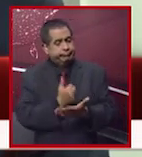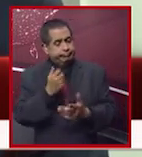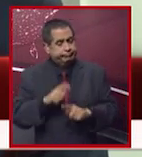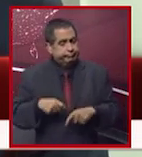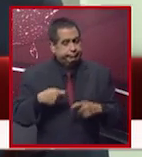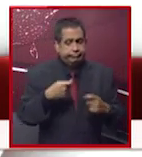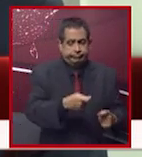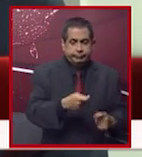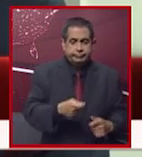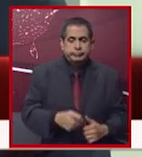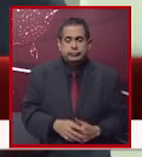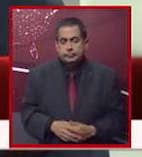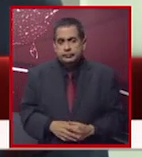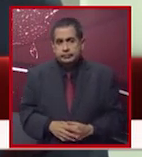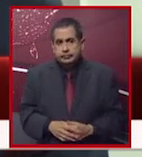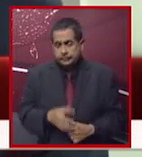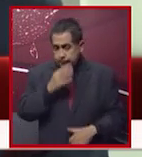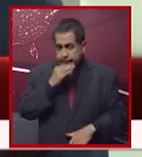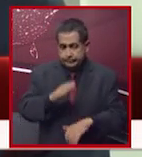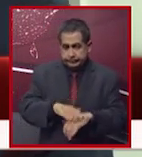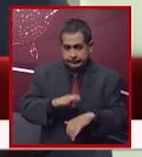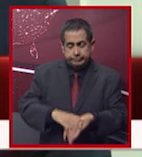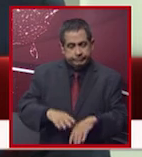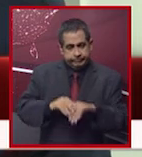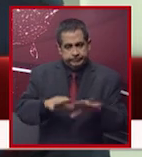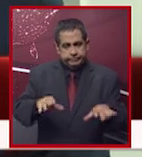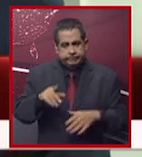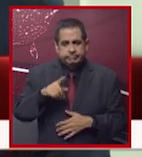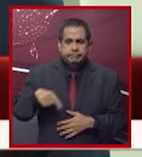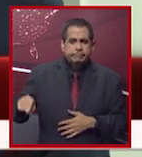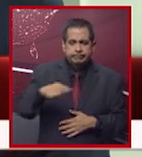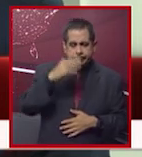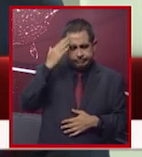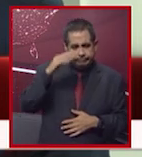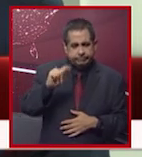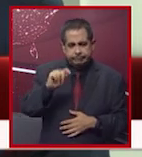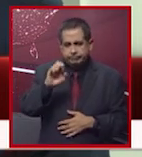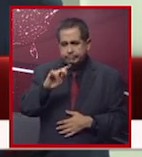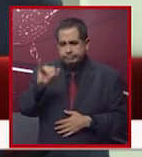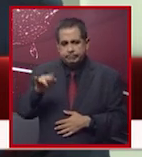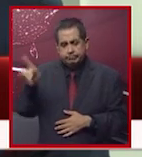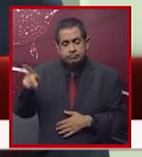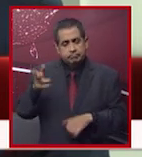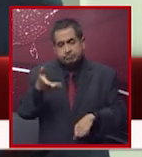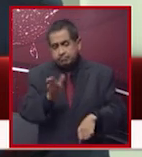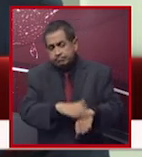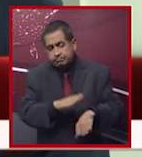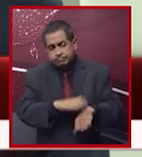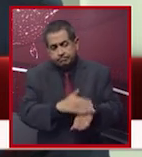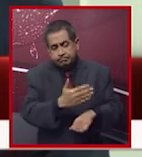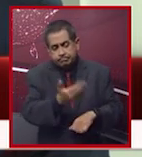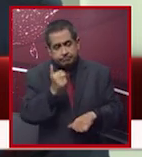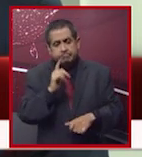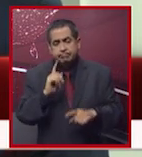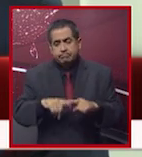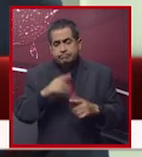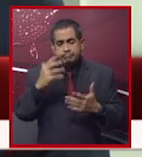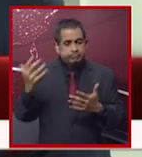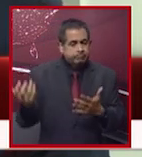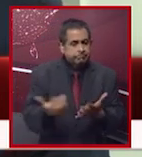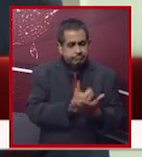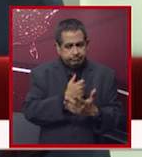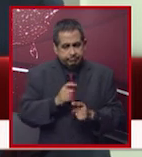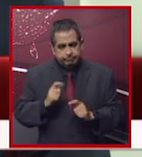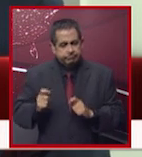calificar la elección presidencial. Se les informa para que ellos convoquen a los ciudadanos que han resultado